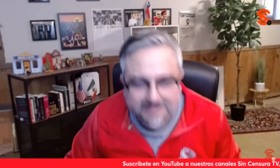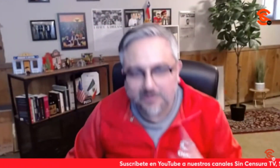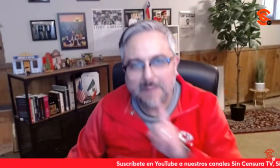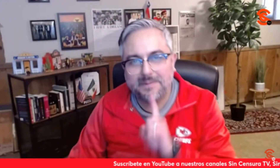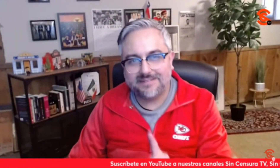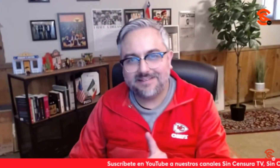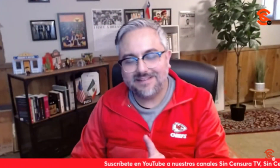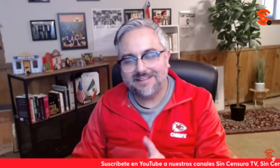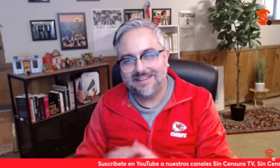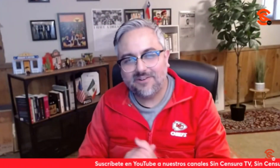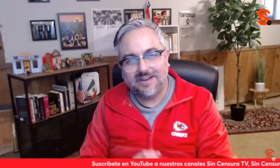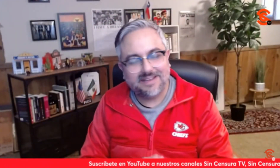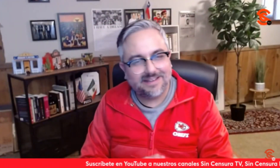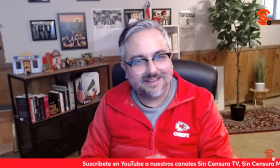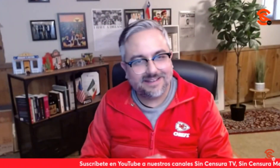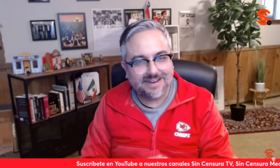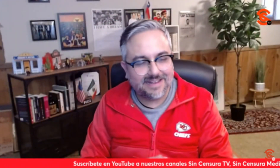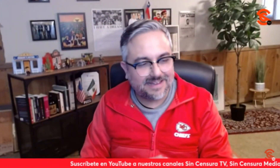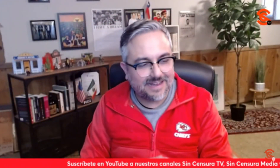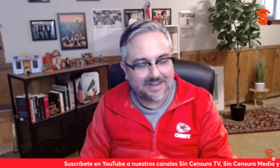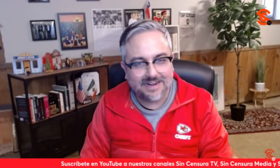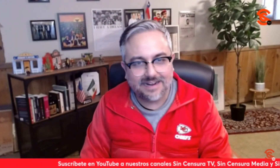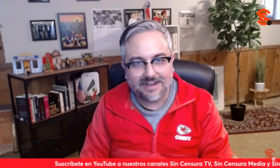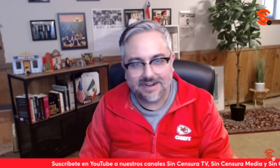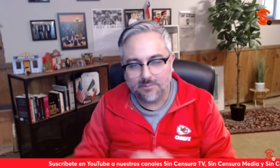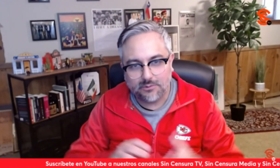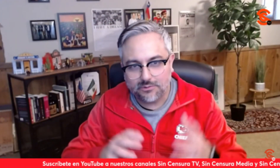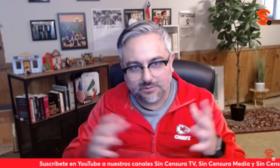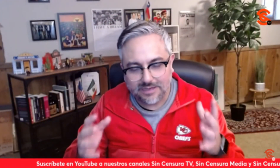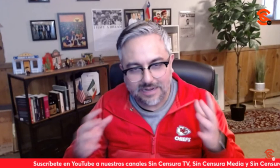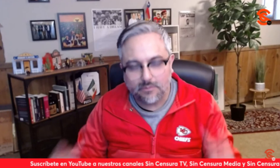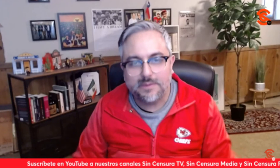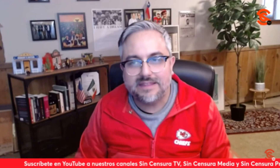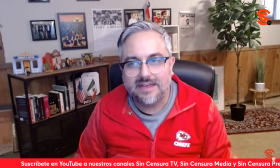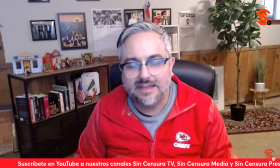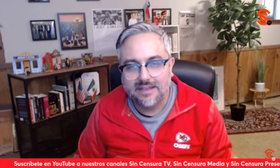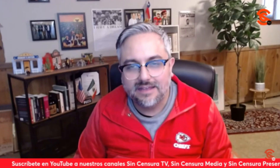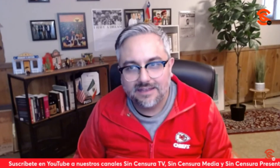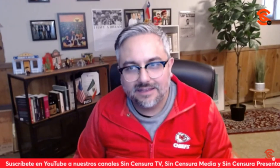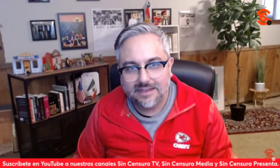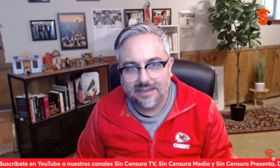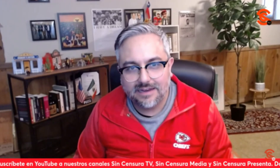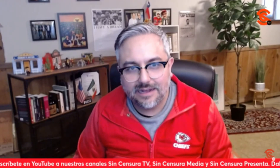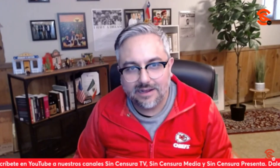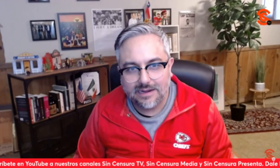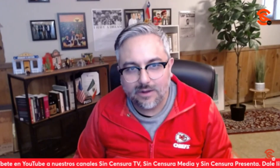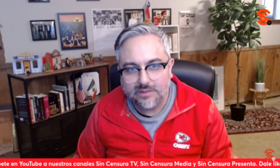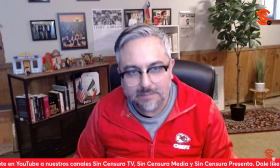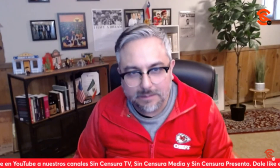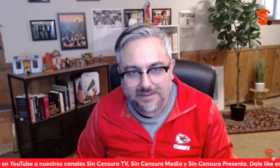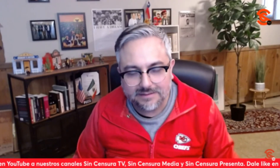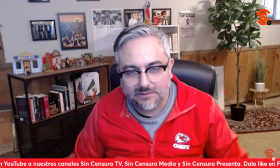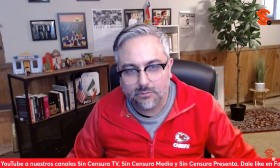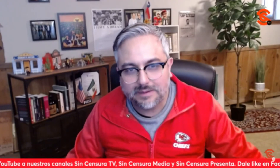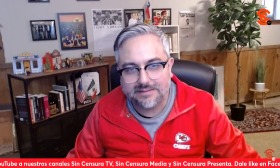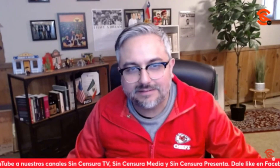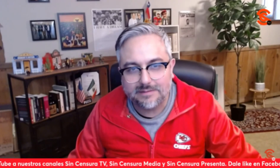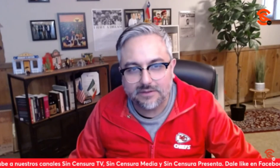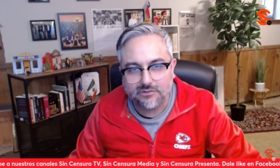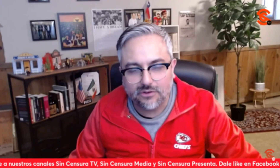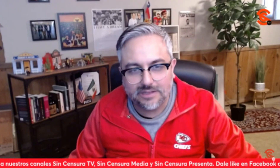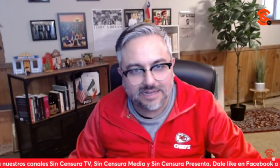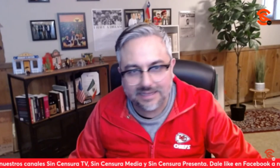Y además hay una parte, híjole, que en la que agarran a Ramos en la movida. La última parte de